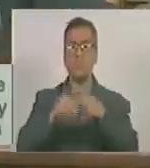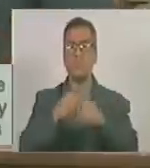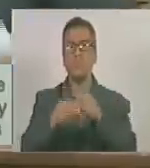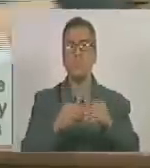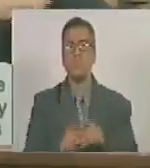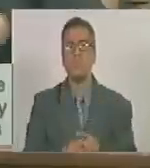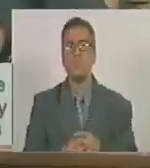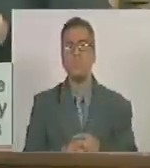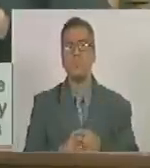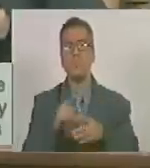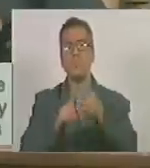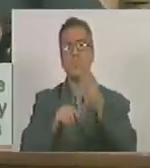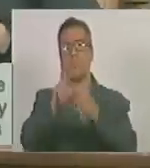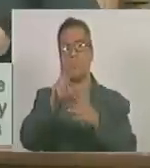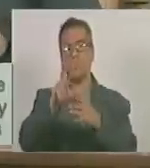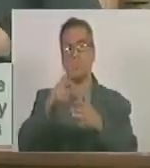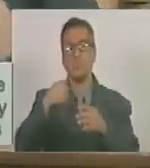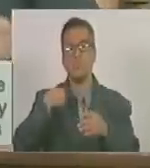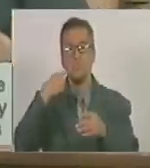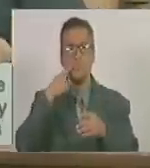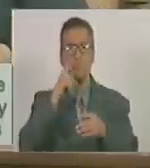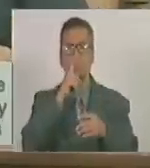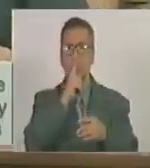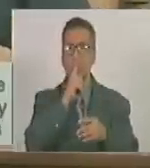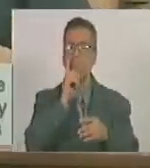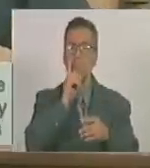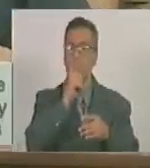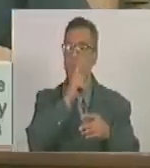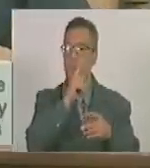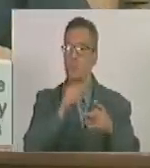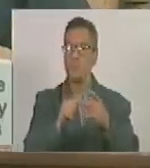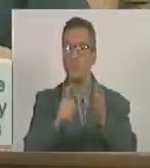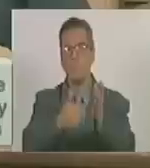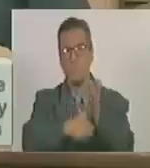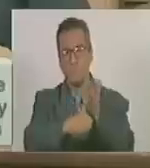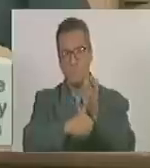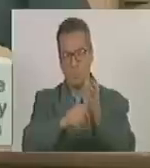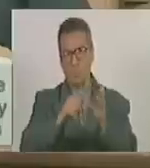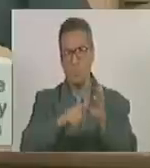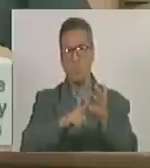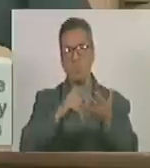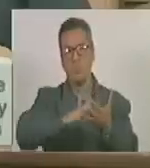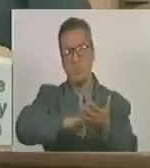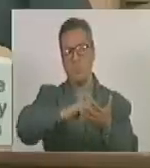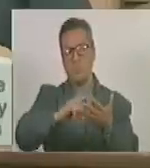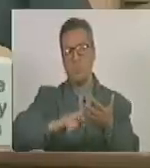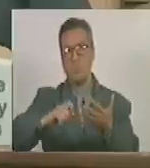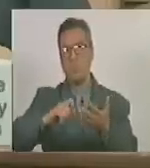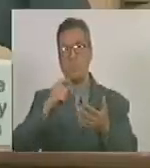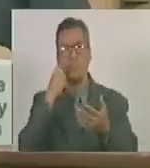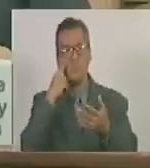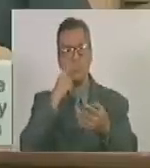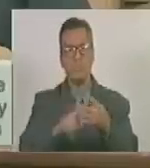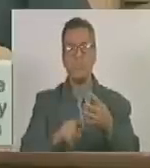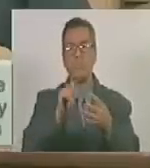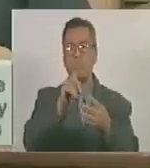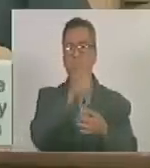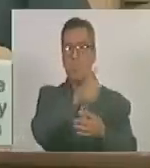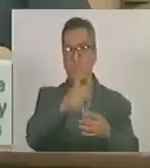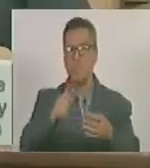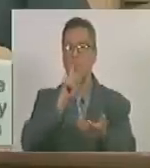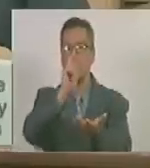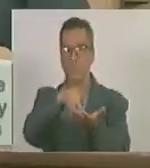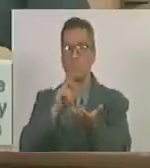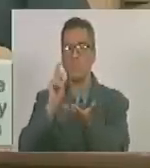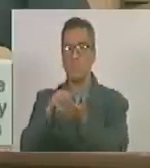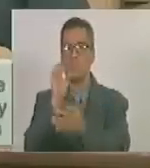realizada. 3. Identificación con nombre, cédula de identidad y firma de las y los participantes